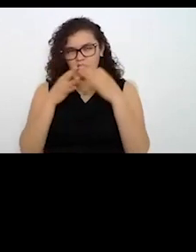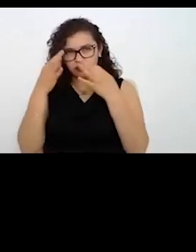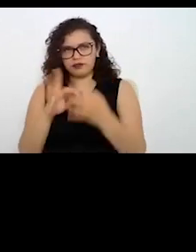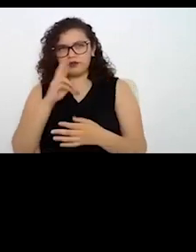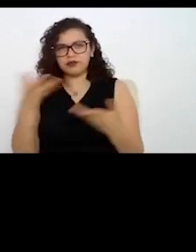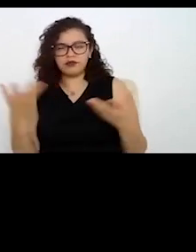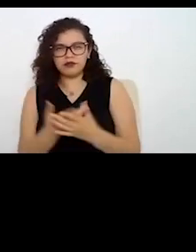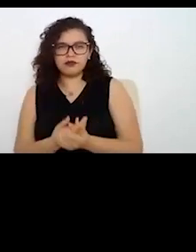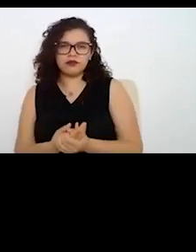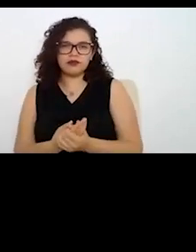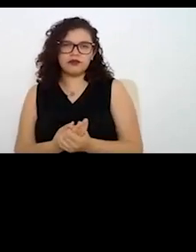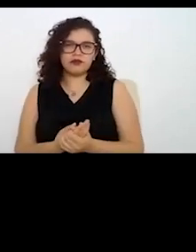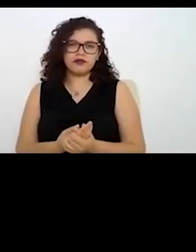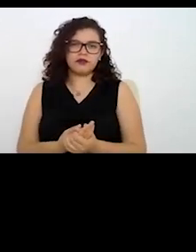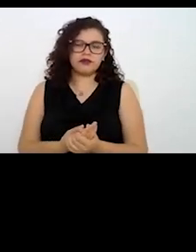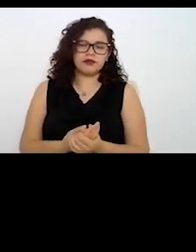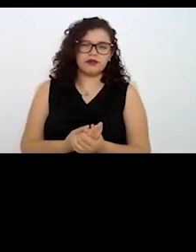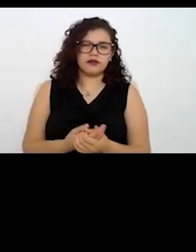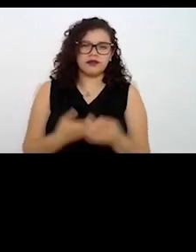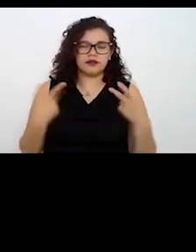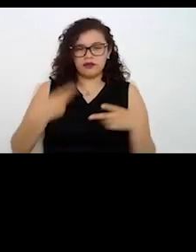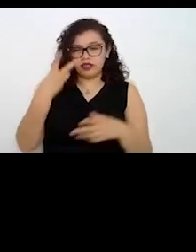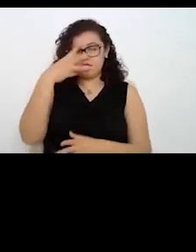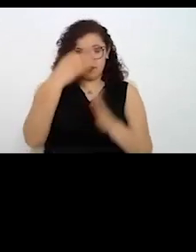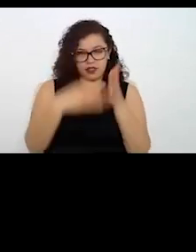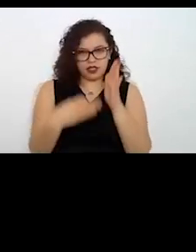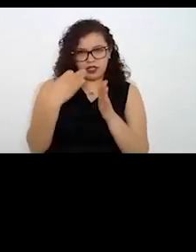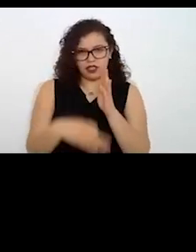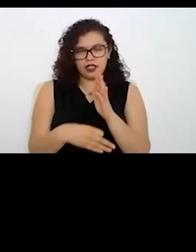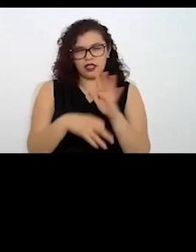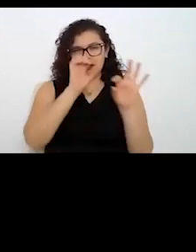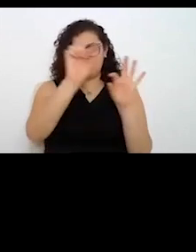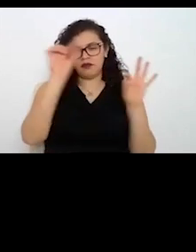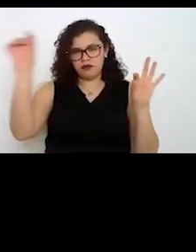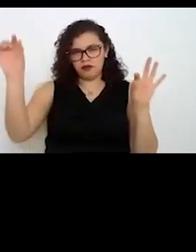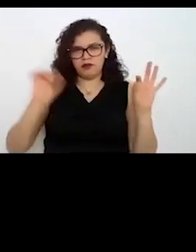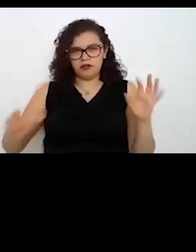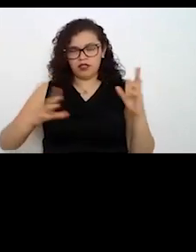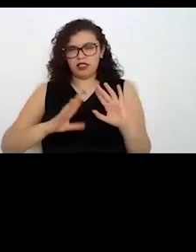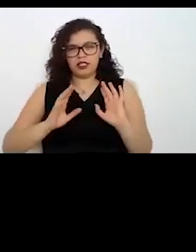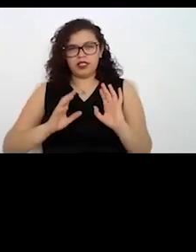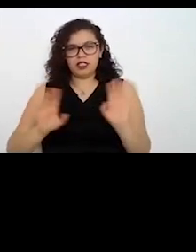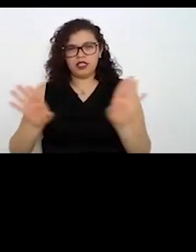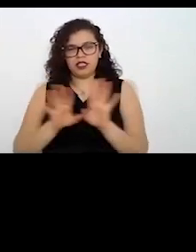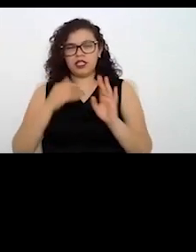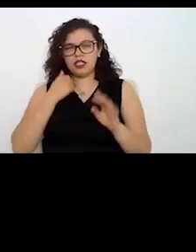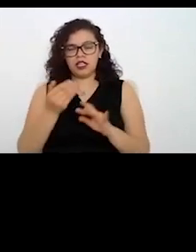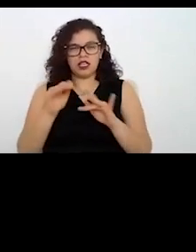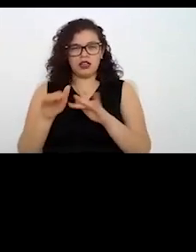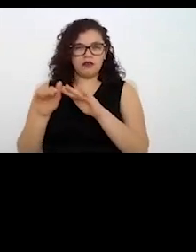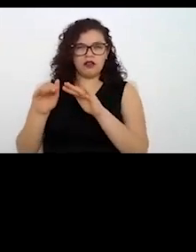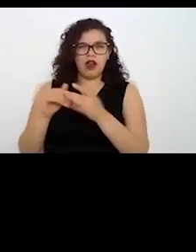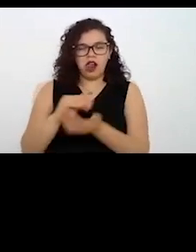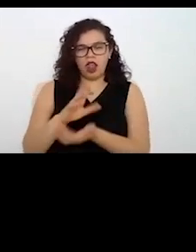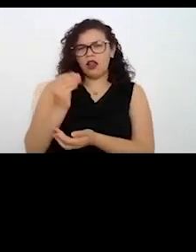si el hecho es de que la persona tuvo estas 3 faltas aisladas y se le quiere desvincular. Si no se le quiere desvincular, pues